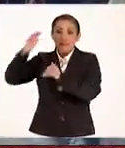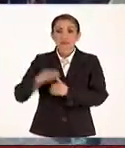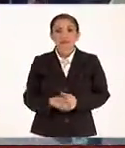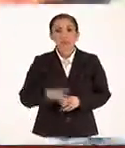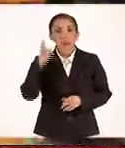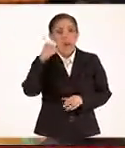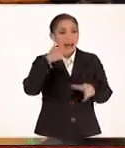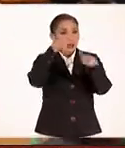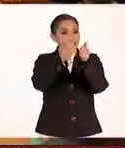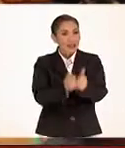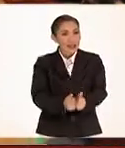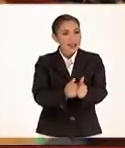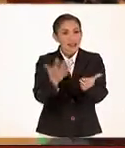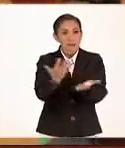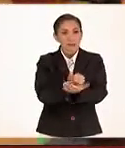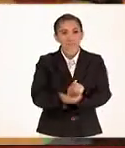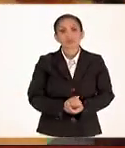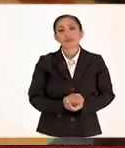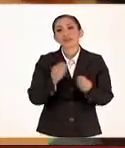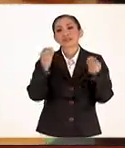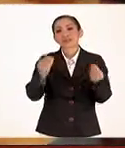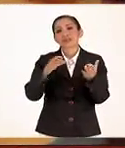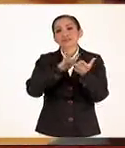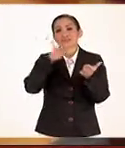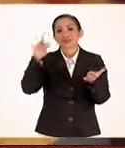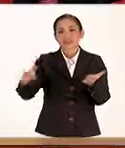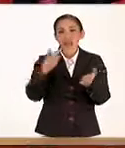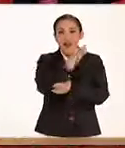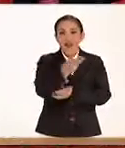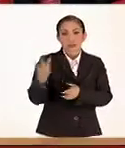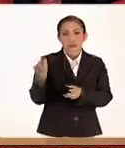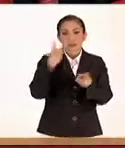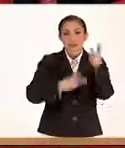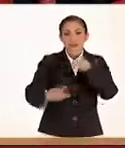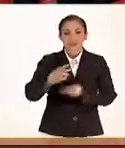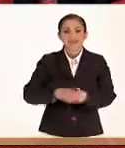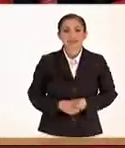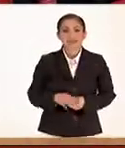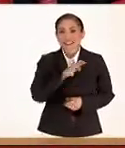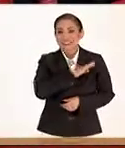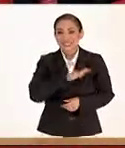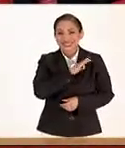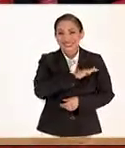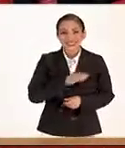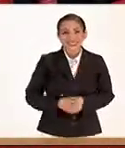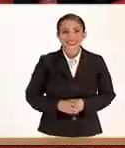para que no se quede ahí lo que se logre no muchas gracias a los tres por estar aquí y felicidades gracias